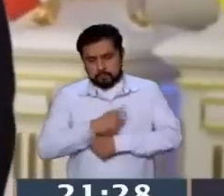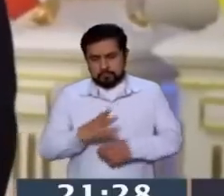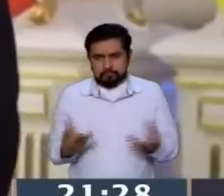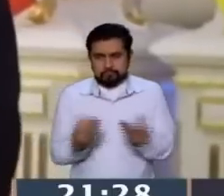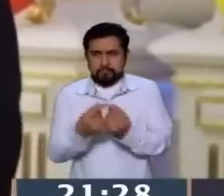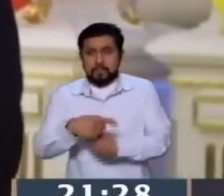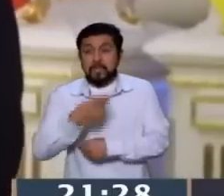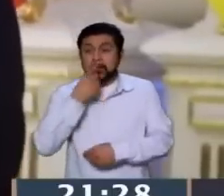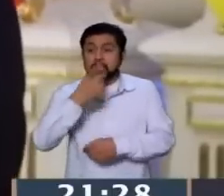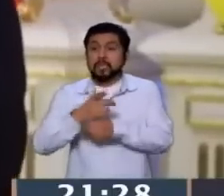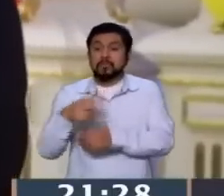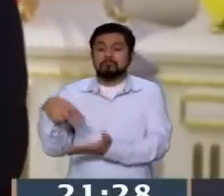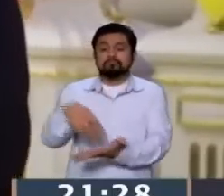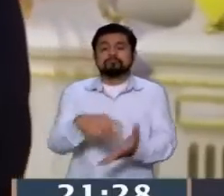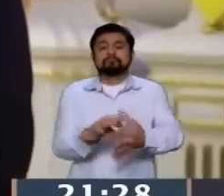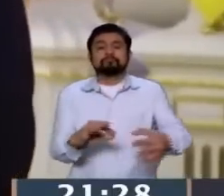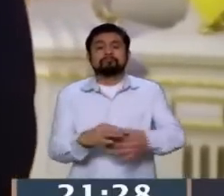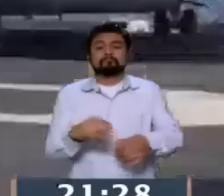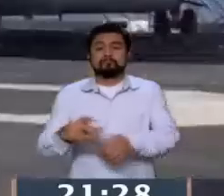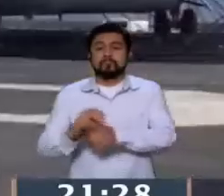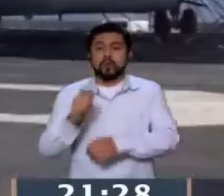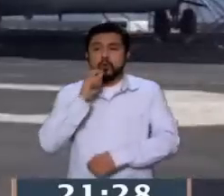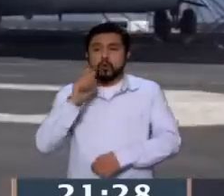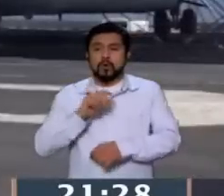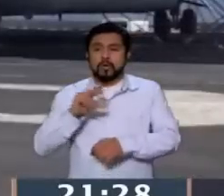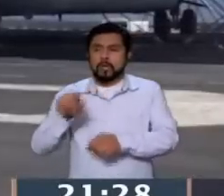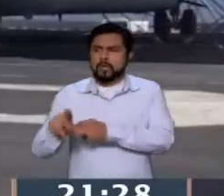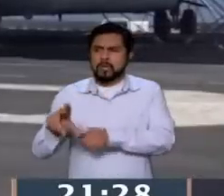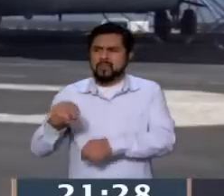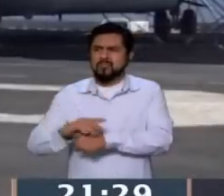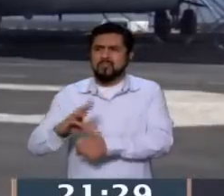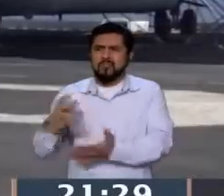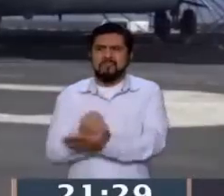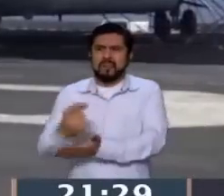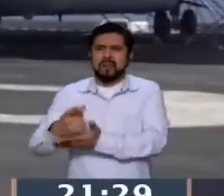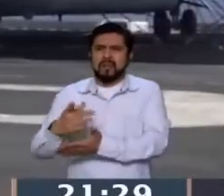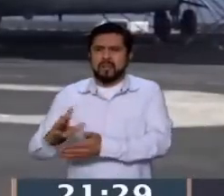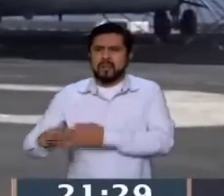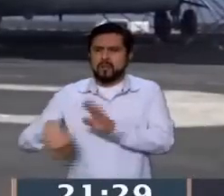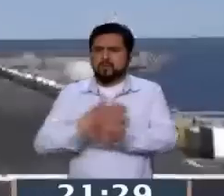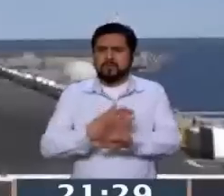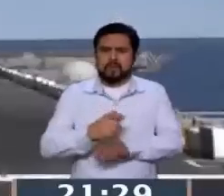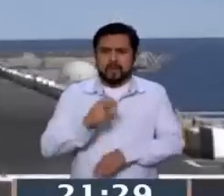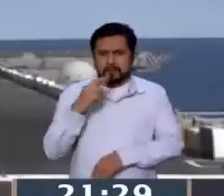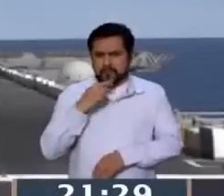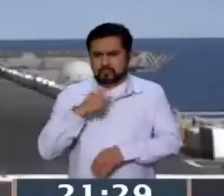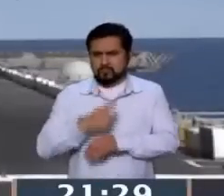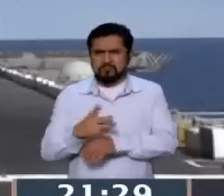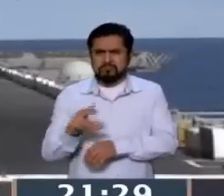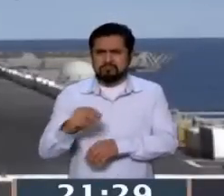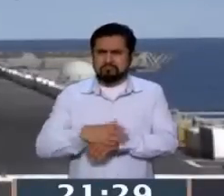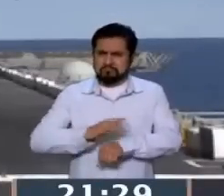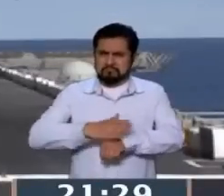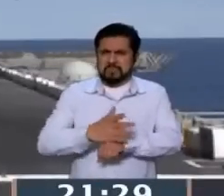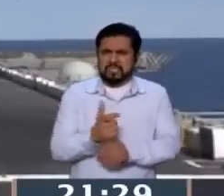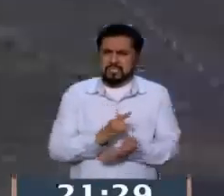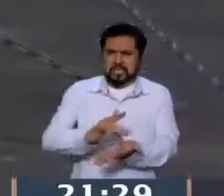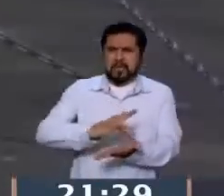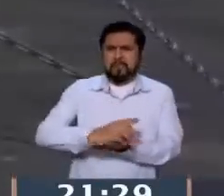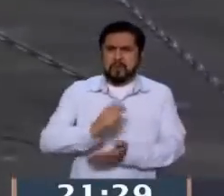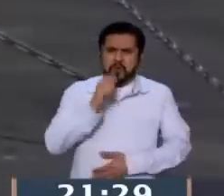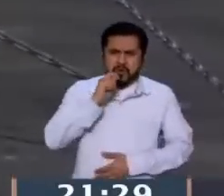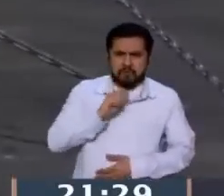nunca será una victoria para Rusia ahí anunció una serie de apoyos tanto militares como económicos para